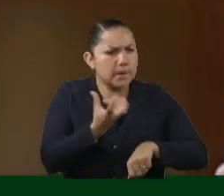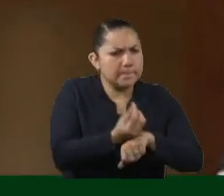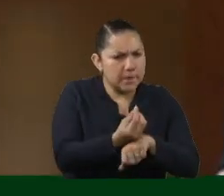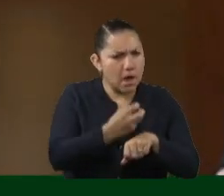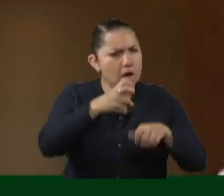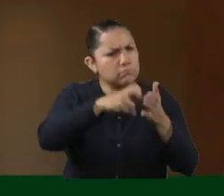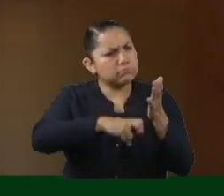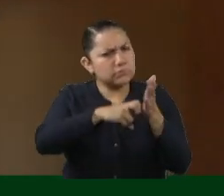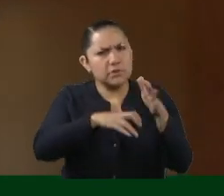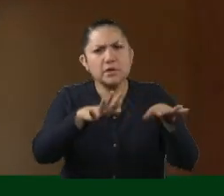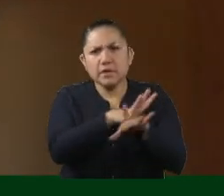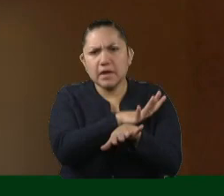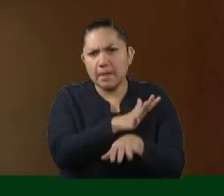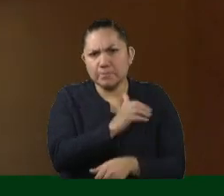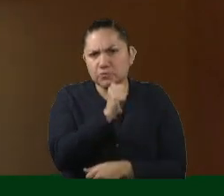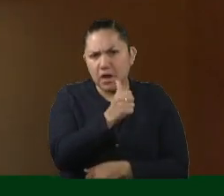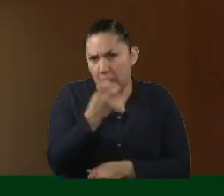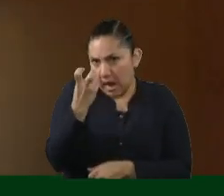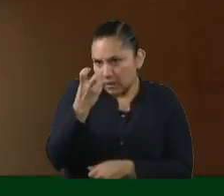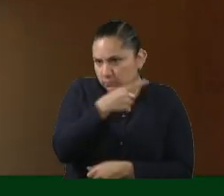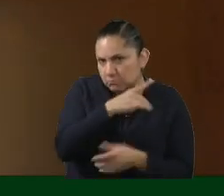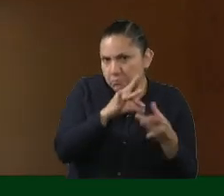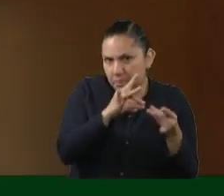todo dar pues para qué hago algo diferente